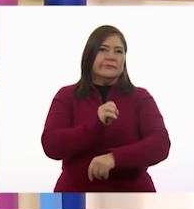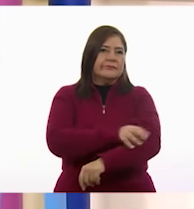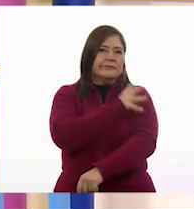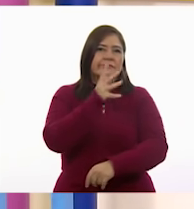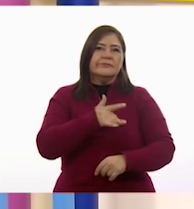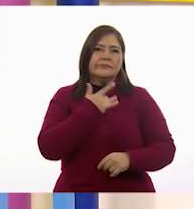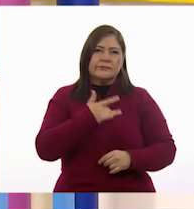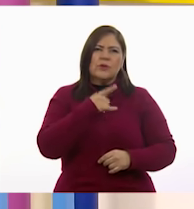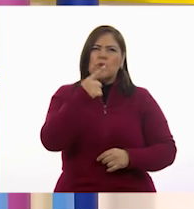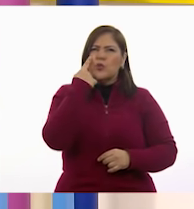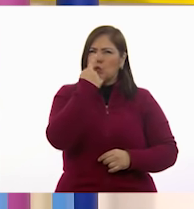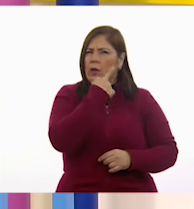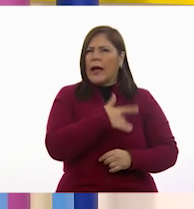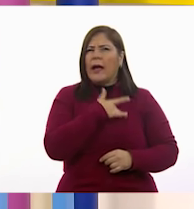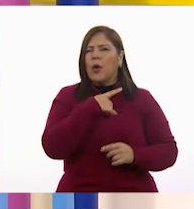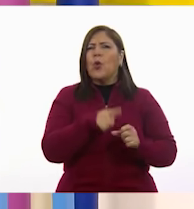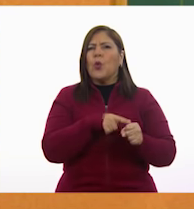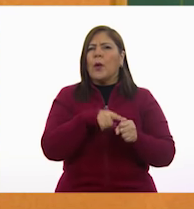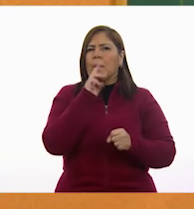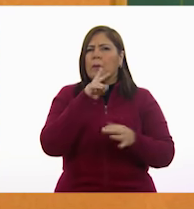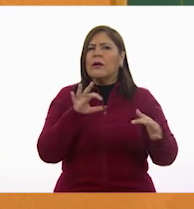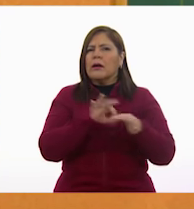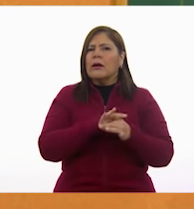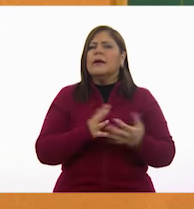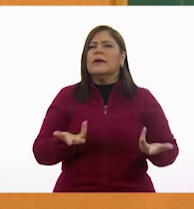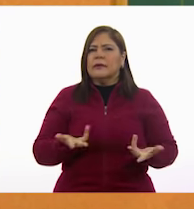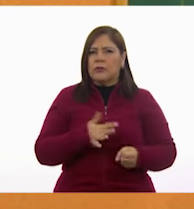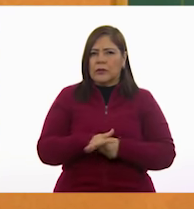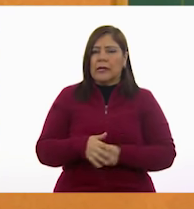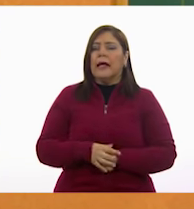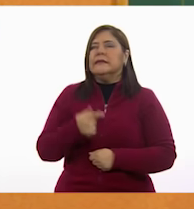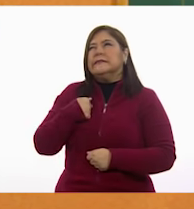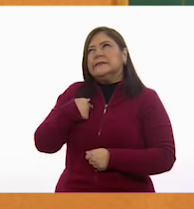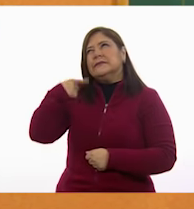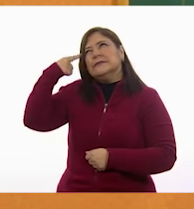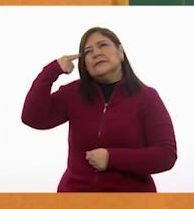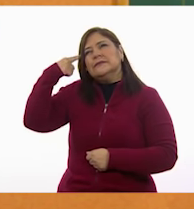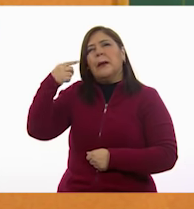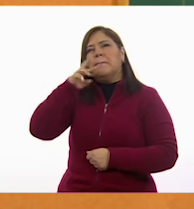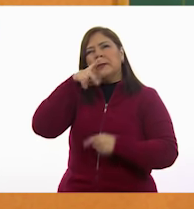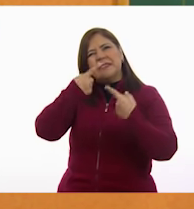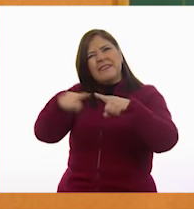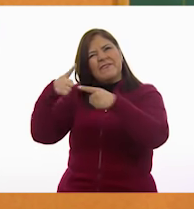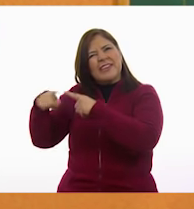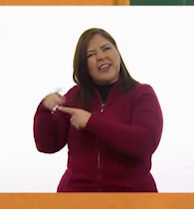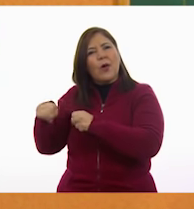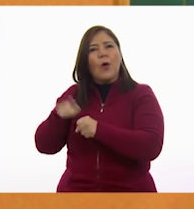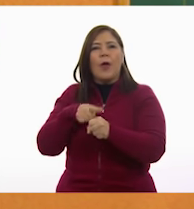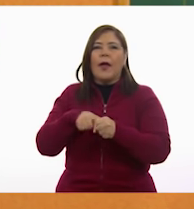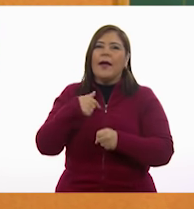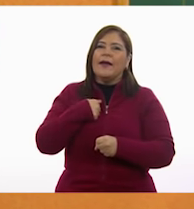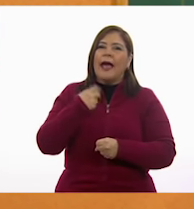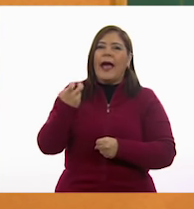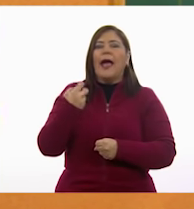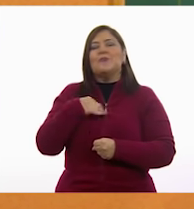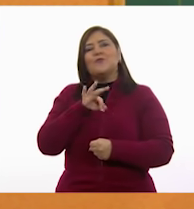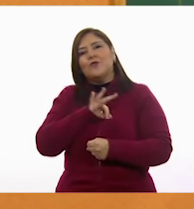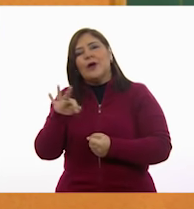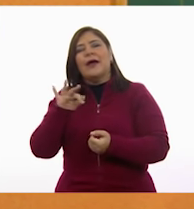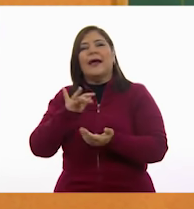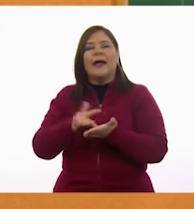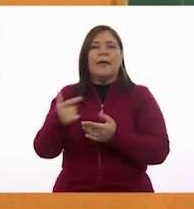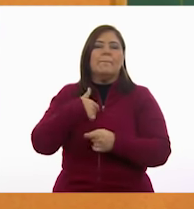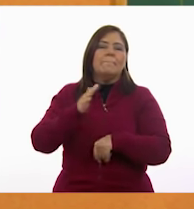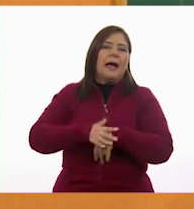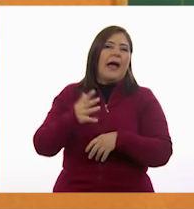podría quedar bien para tu silueta? Me gustaría que tuviera muchos colores, porque entre más colores hay, me pongo más contenta. Amarillo,